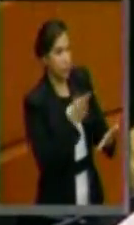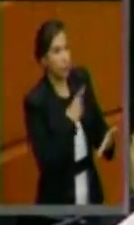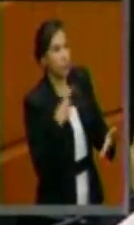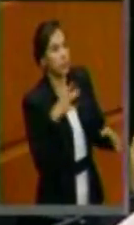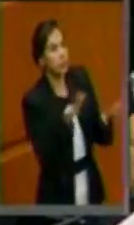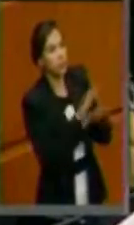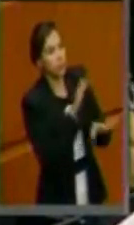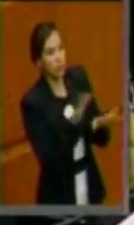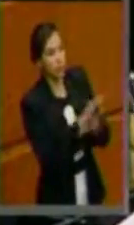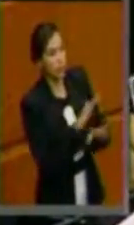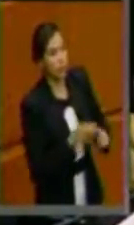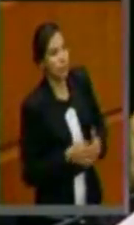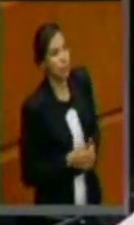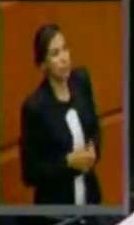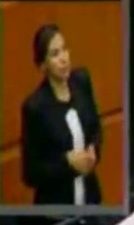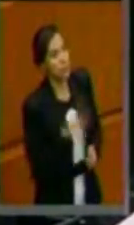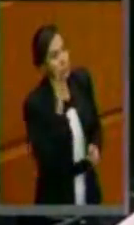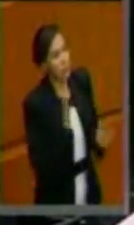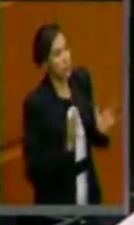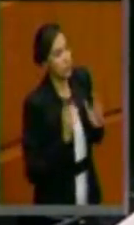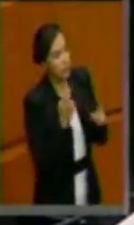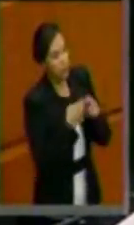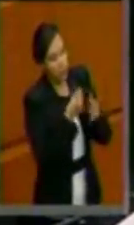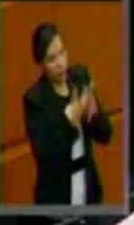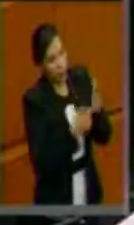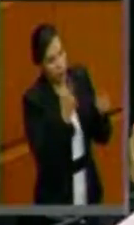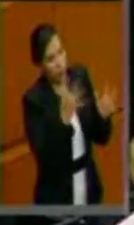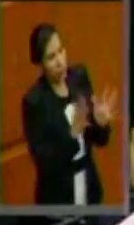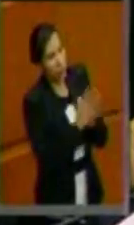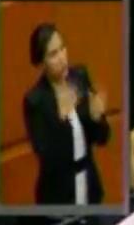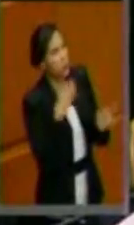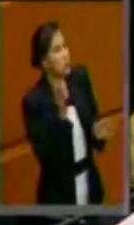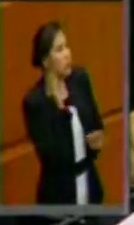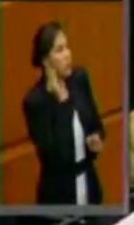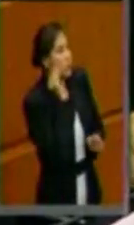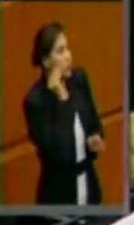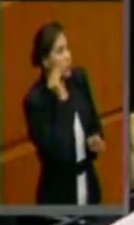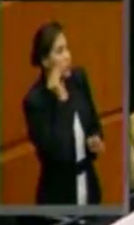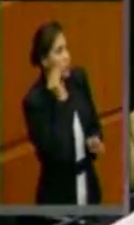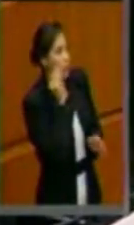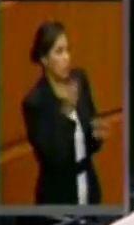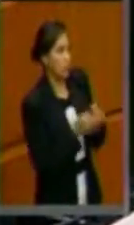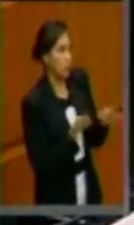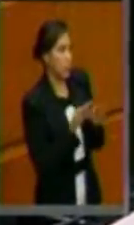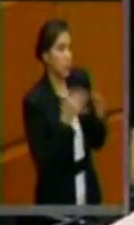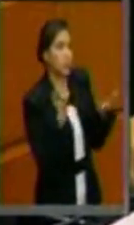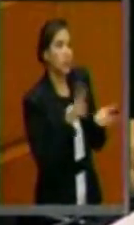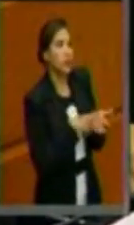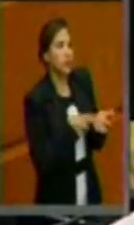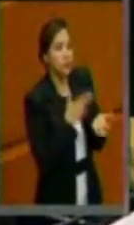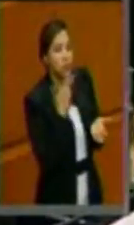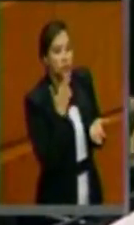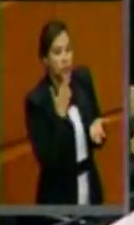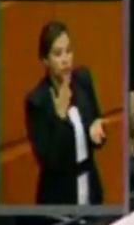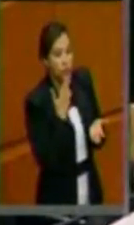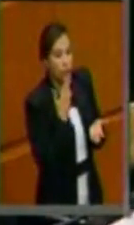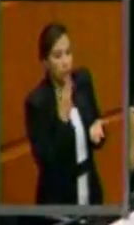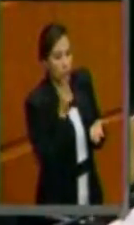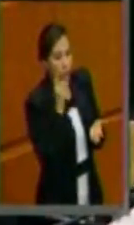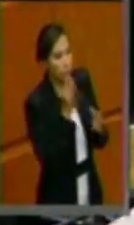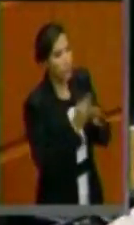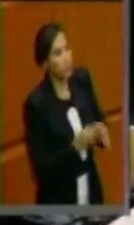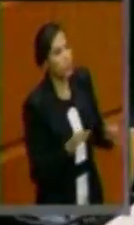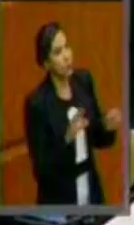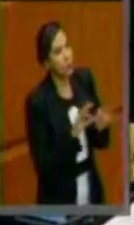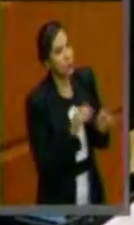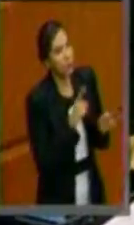modificar. Me ha impresionado las dos participaciones que he escuchado, que son muy buenas y que además nos dan luz en lo que